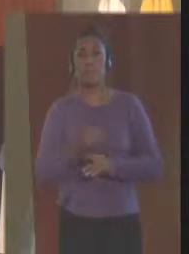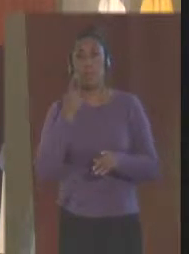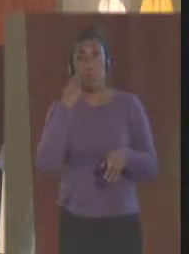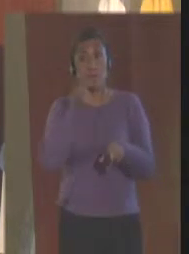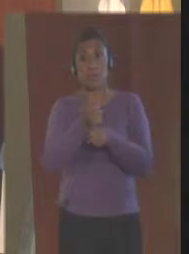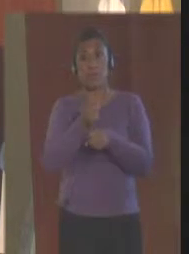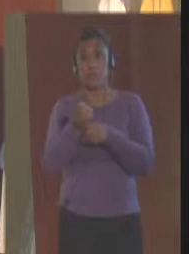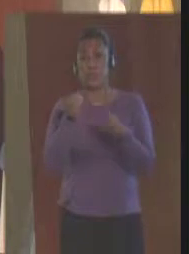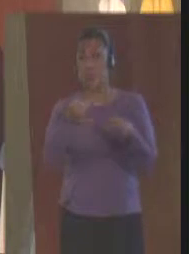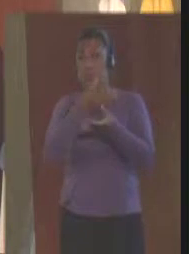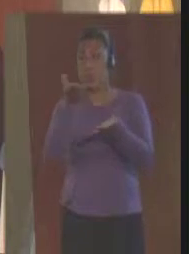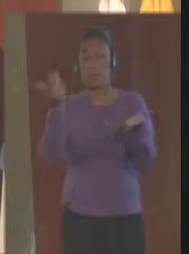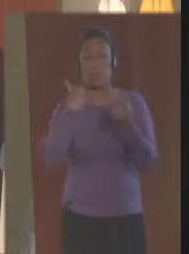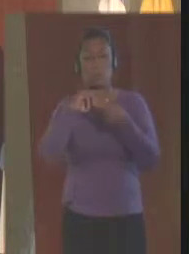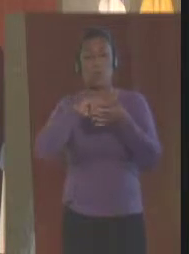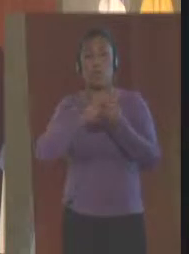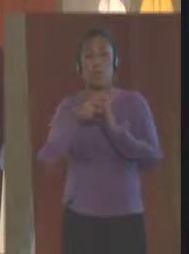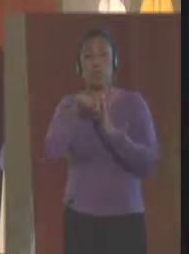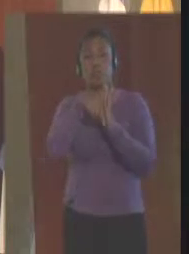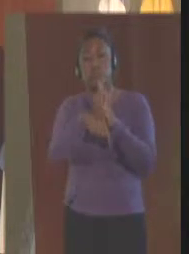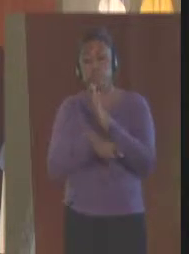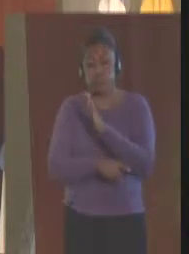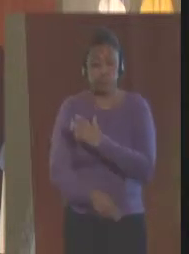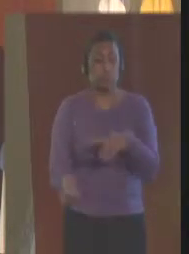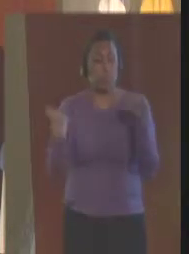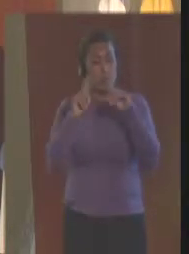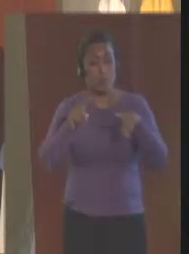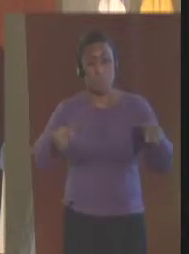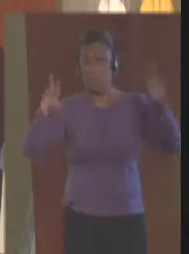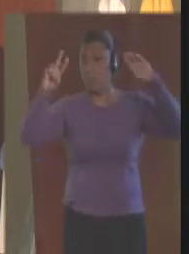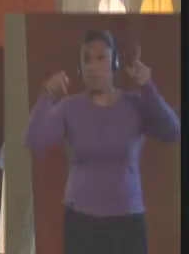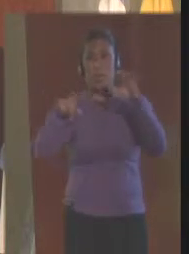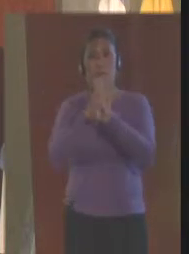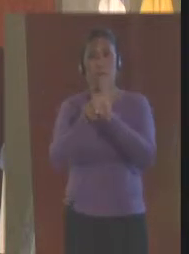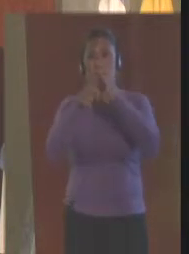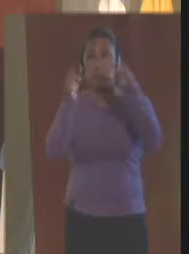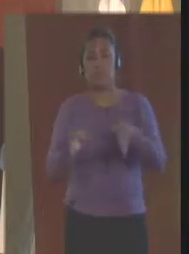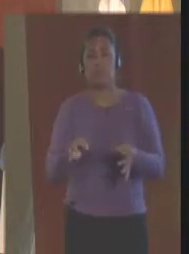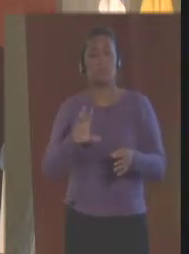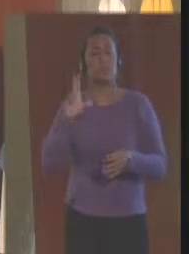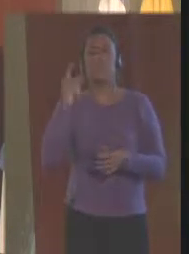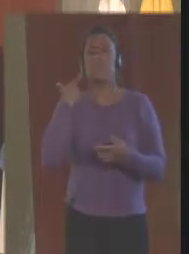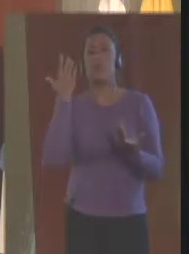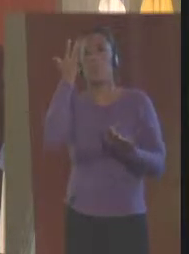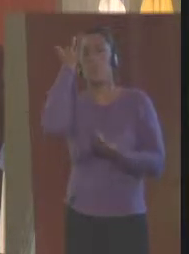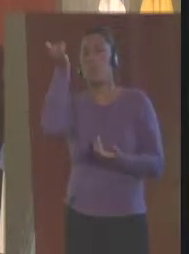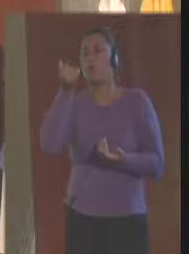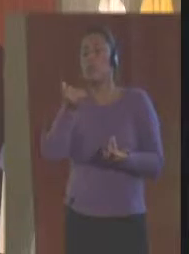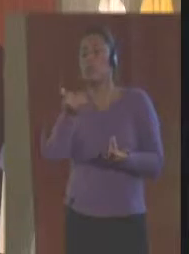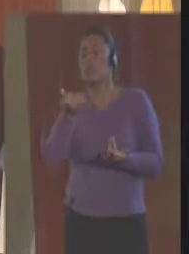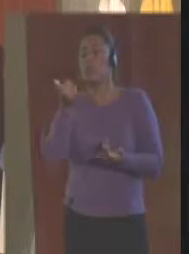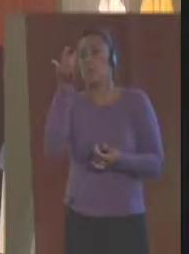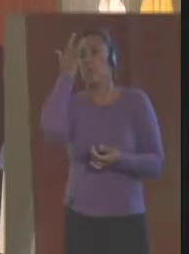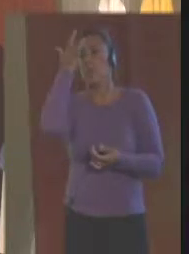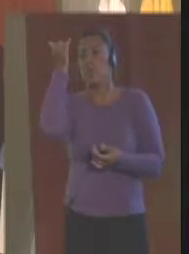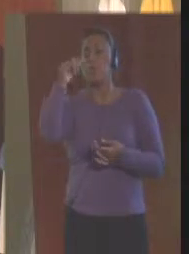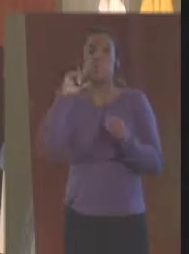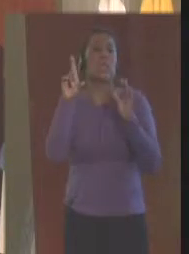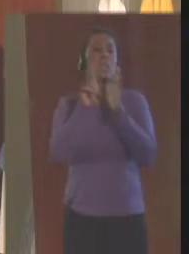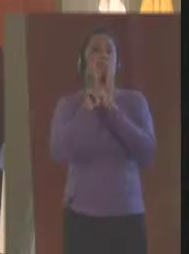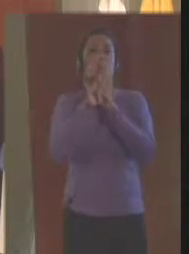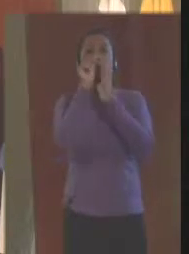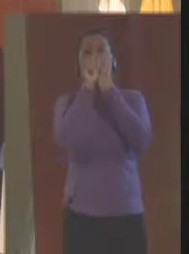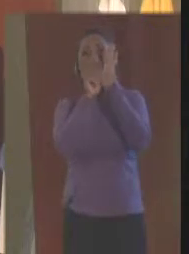hacer referencia o no profundizar en el tema legal, que creo que son en términos generales